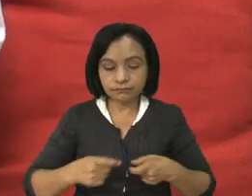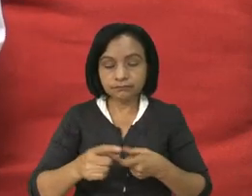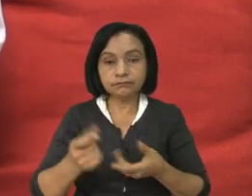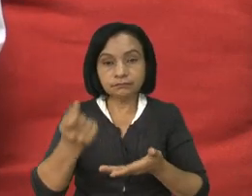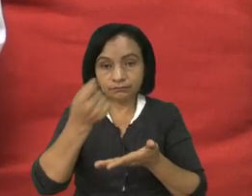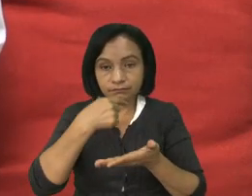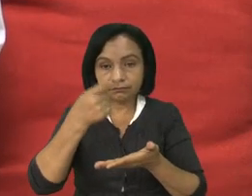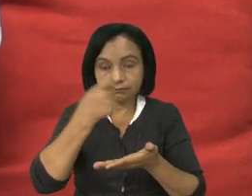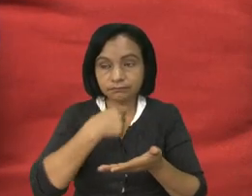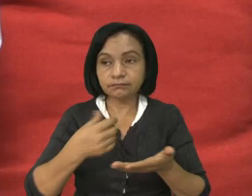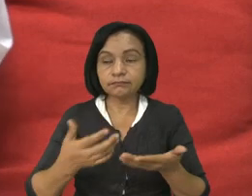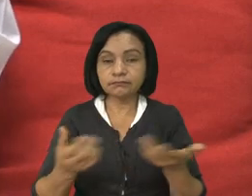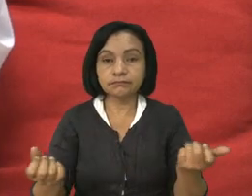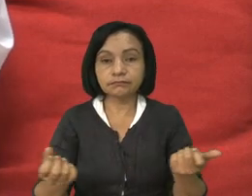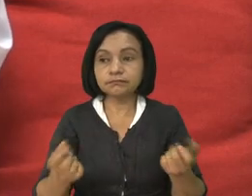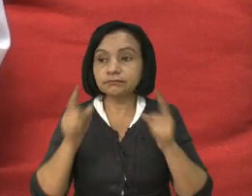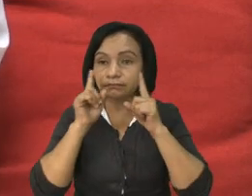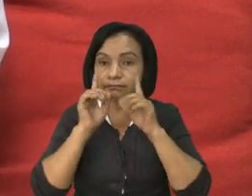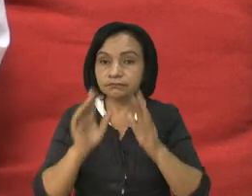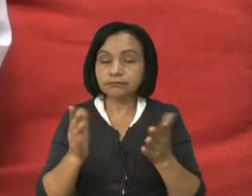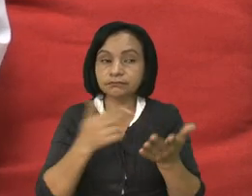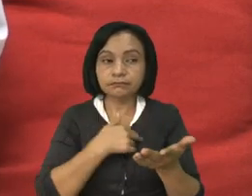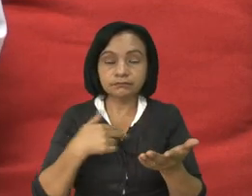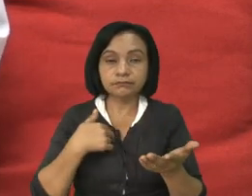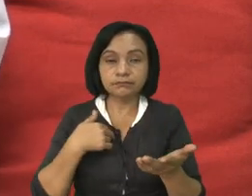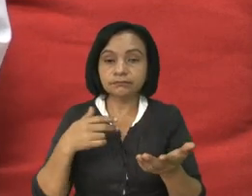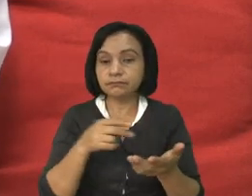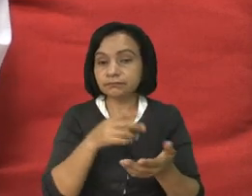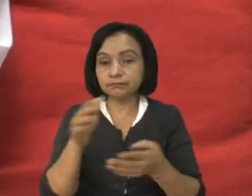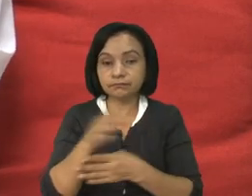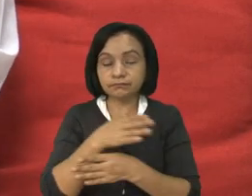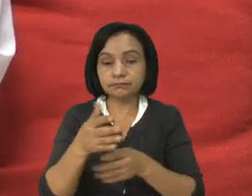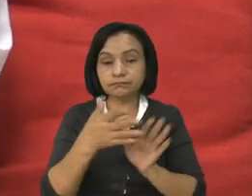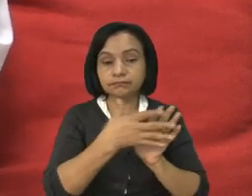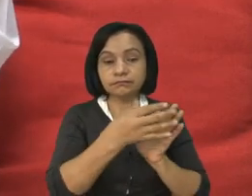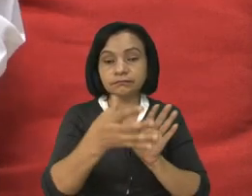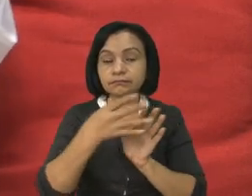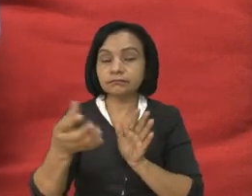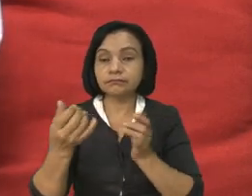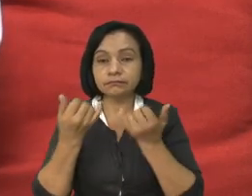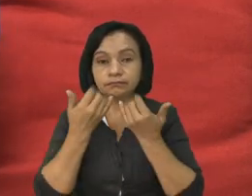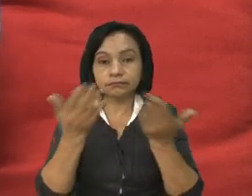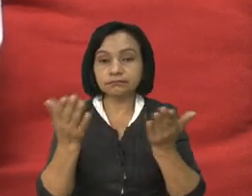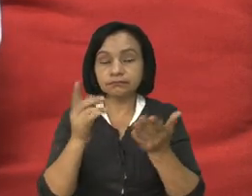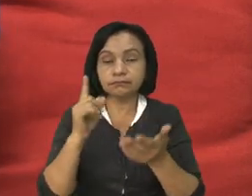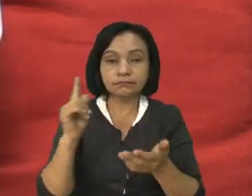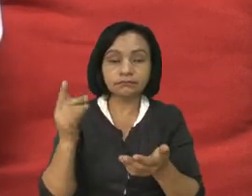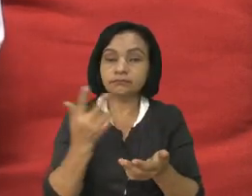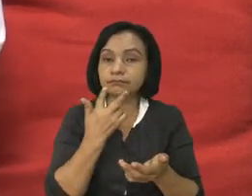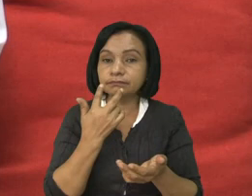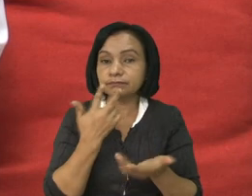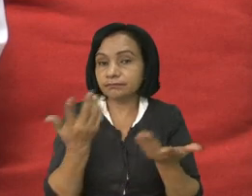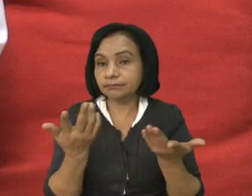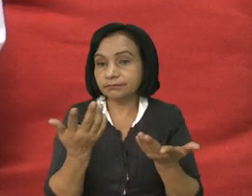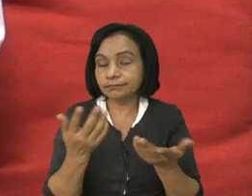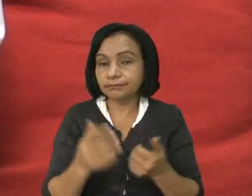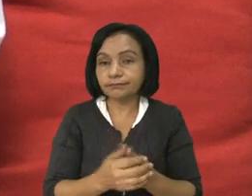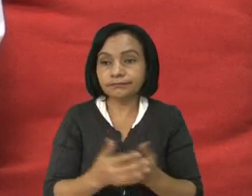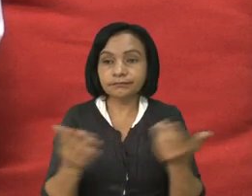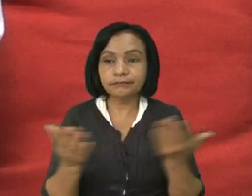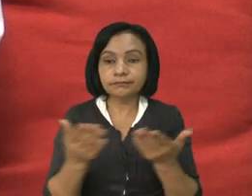es para que esté cubierta y no que uno ande transmitiendo a los demás y al final pues no se hace nada.